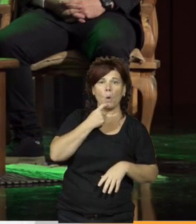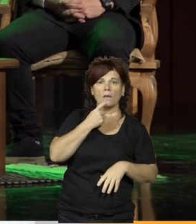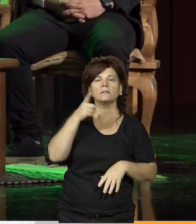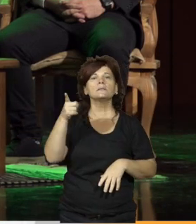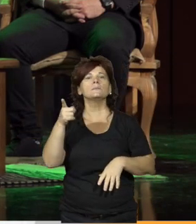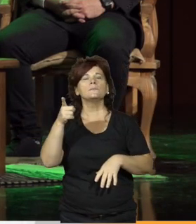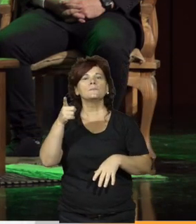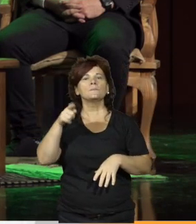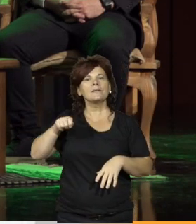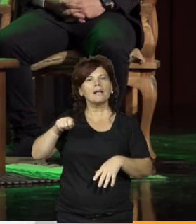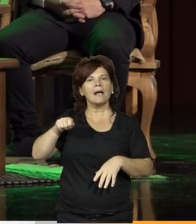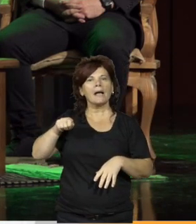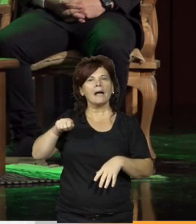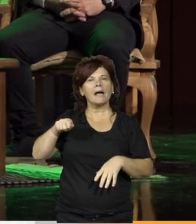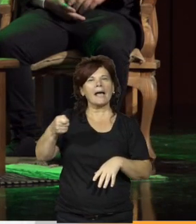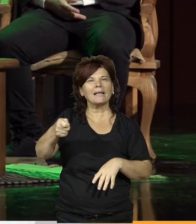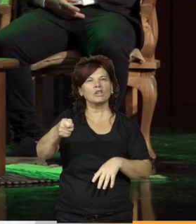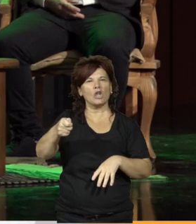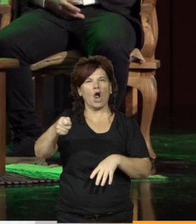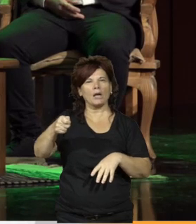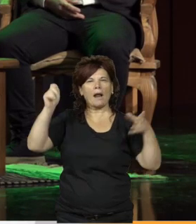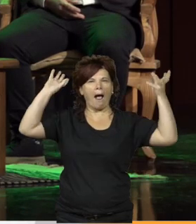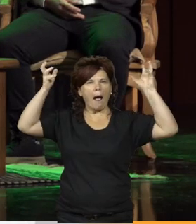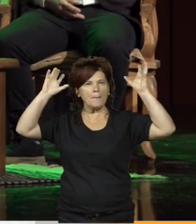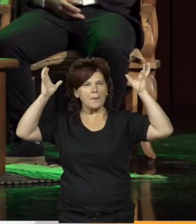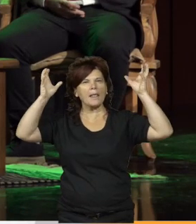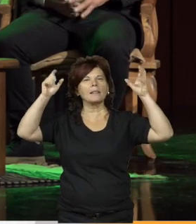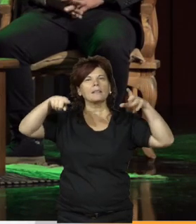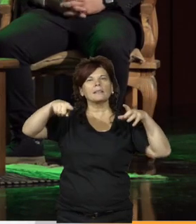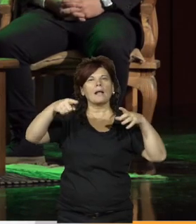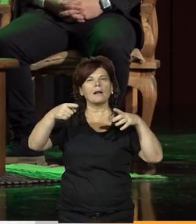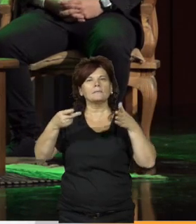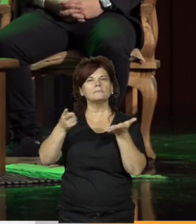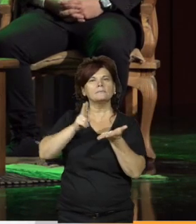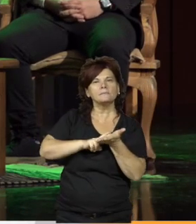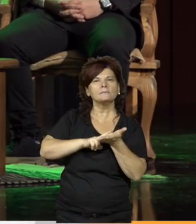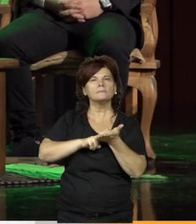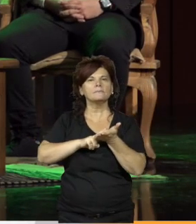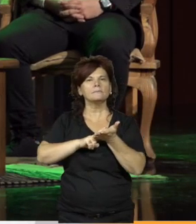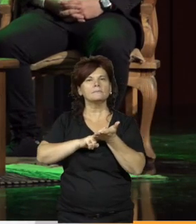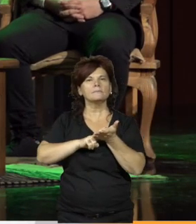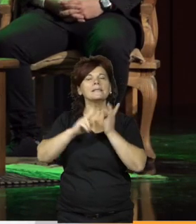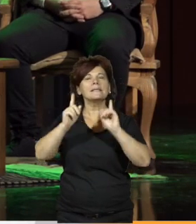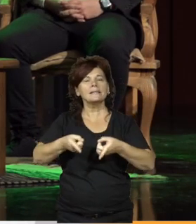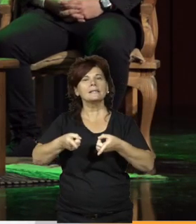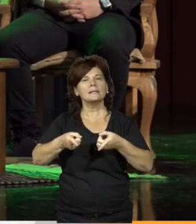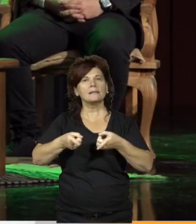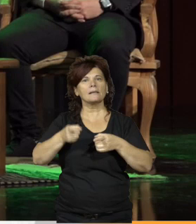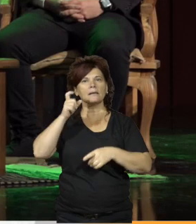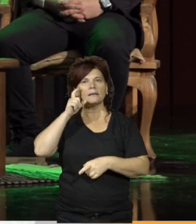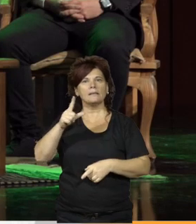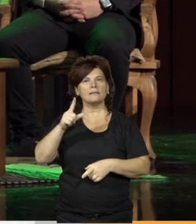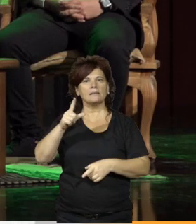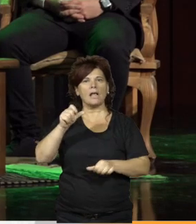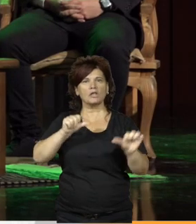y auditoría ambiental. Es diplomado en gestión de energías renovables, solar y eólica, y también es investigador